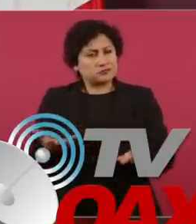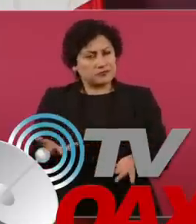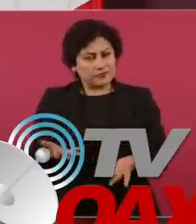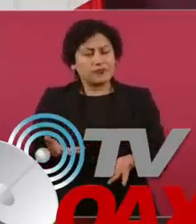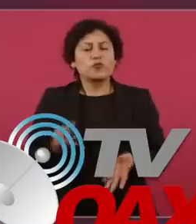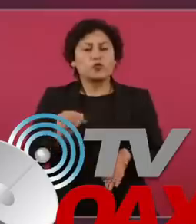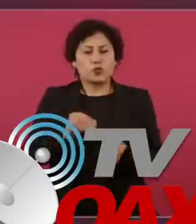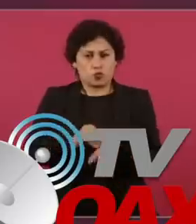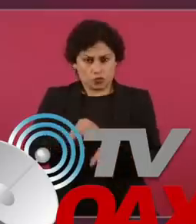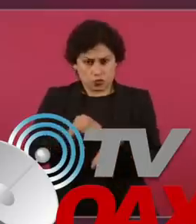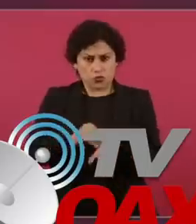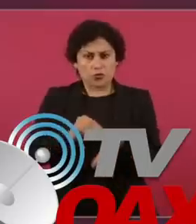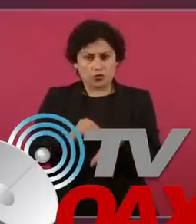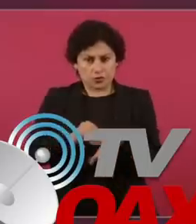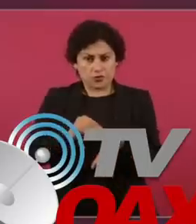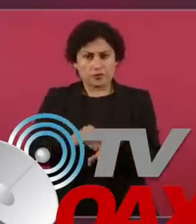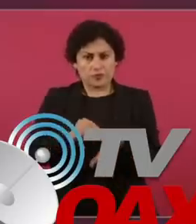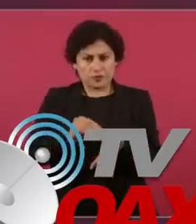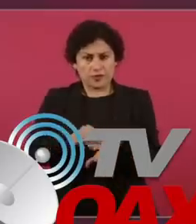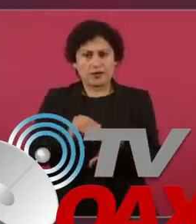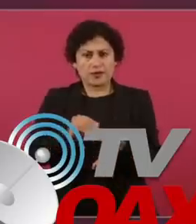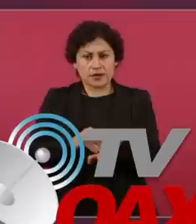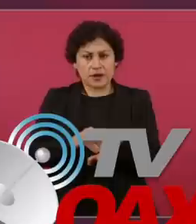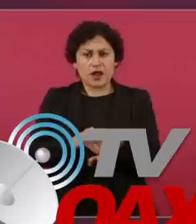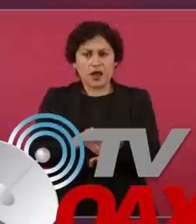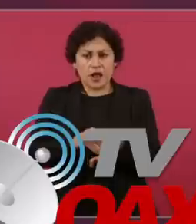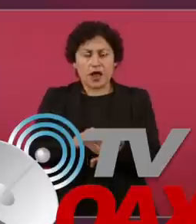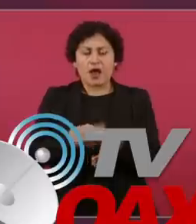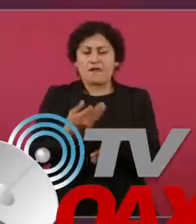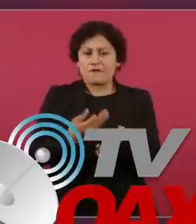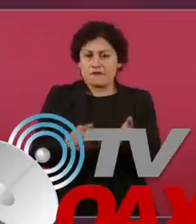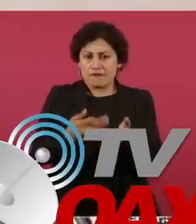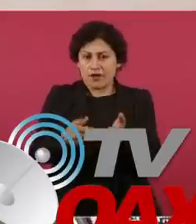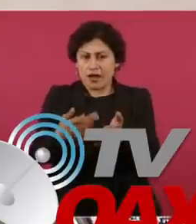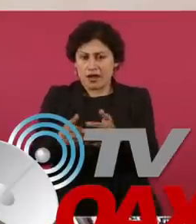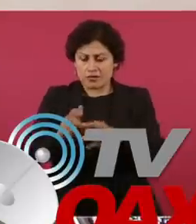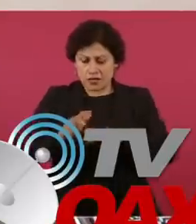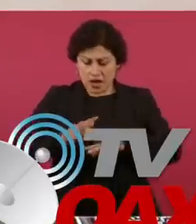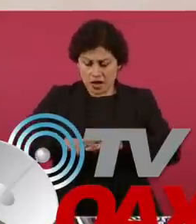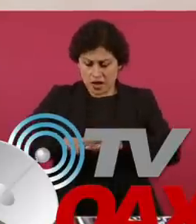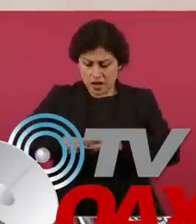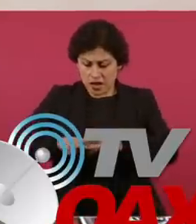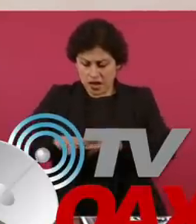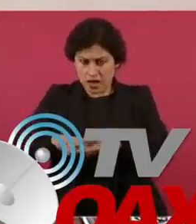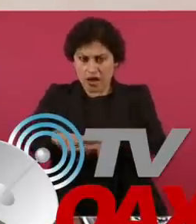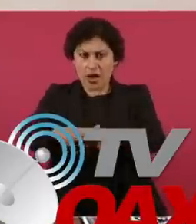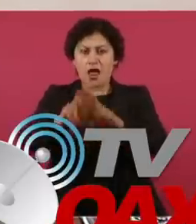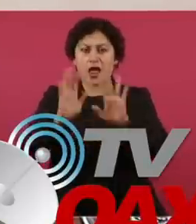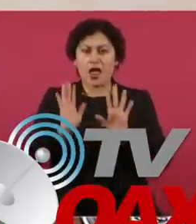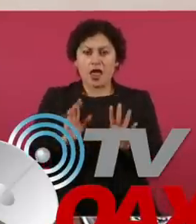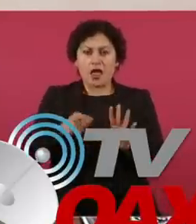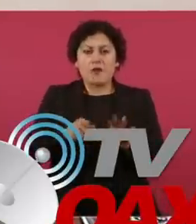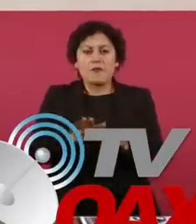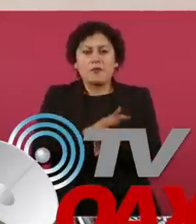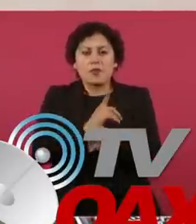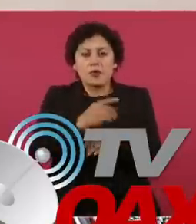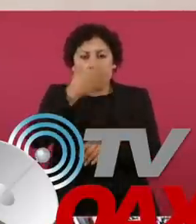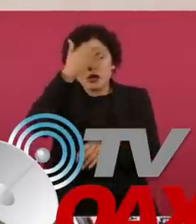Faltan soldaduras en los rieles, es una soldadura especial.